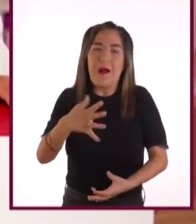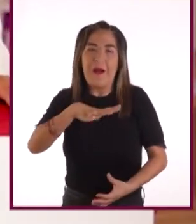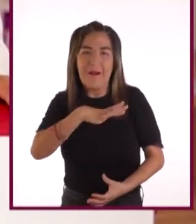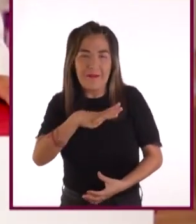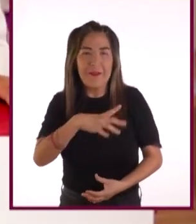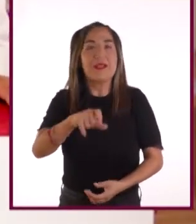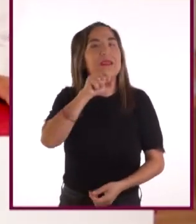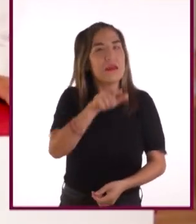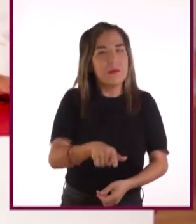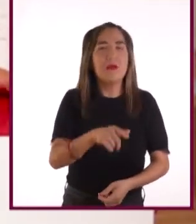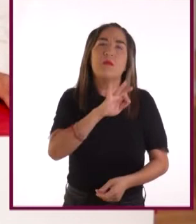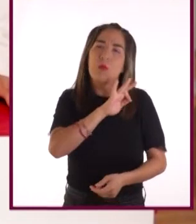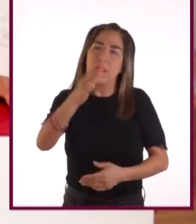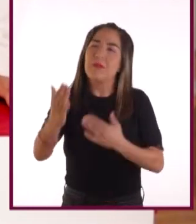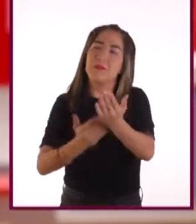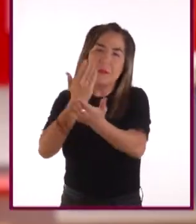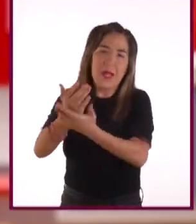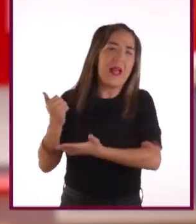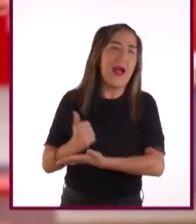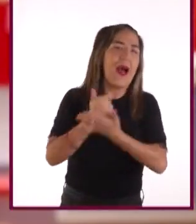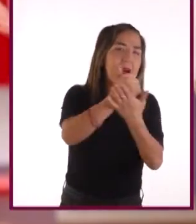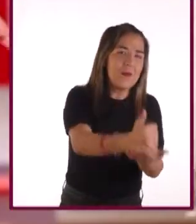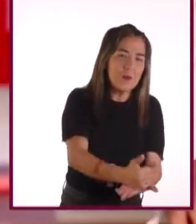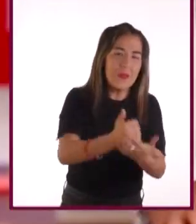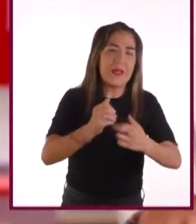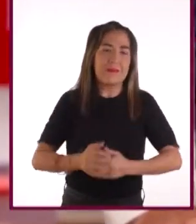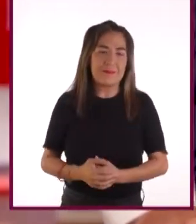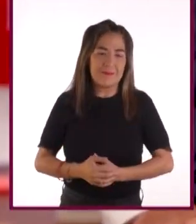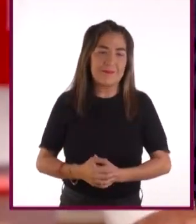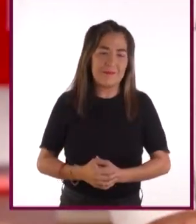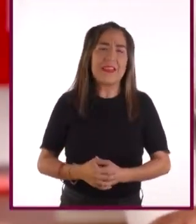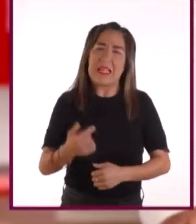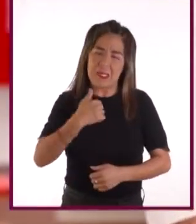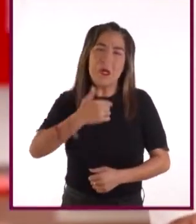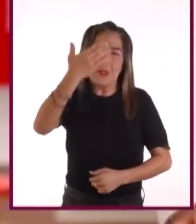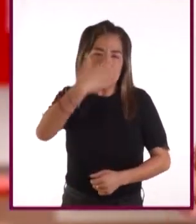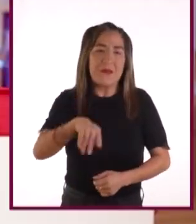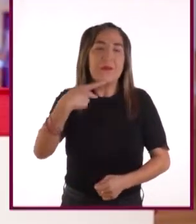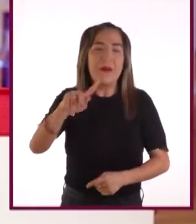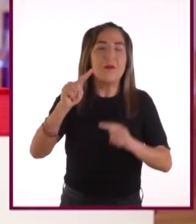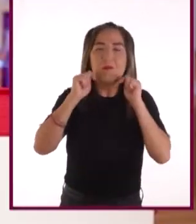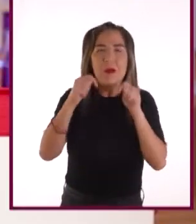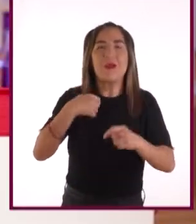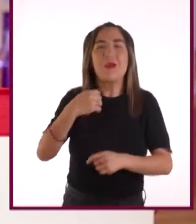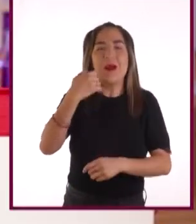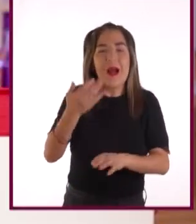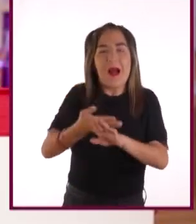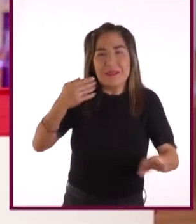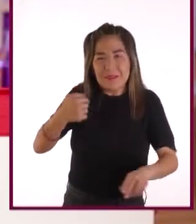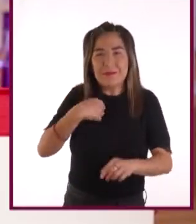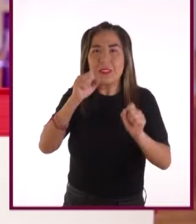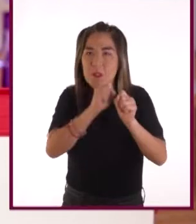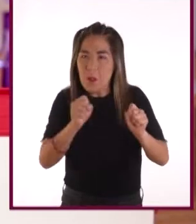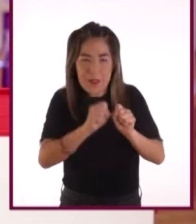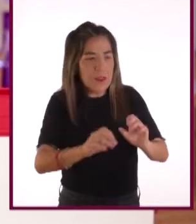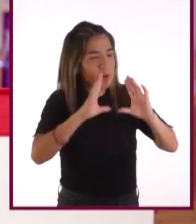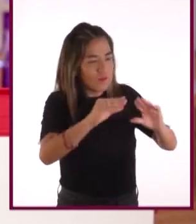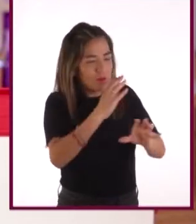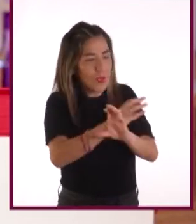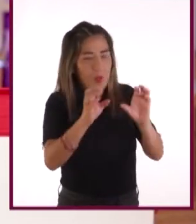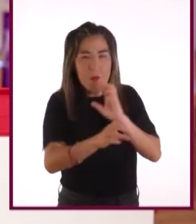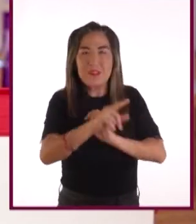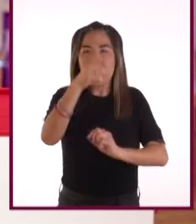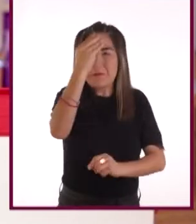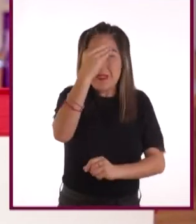claro, también les enseñarán a pedir auxilio. Bueno, eso ya lo sé, pero prefiero contribuir a mostrar algunos conocimientos previos.